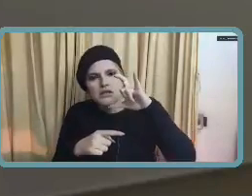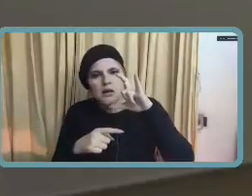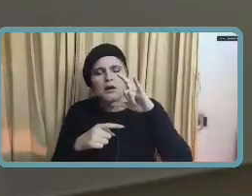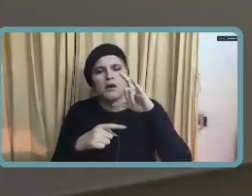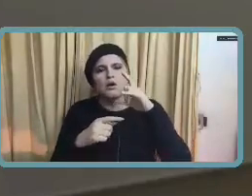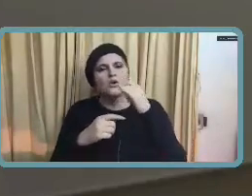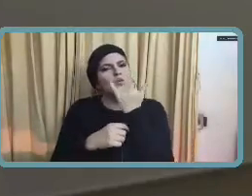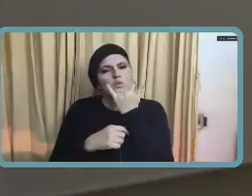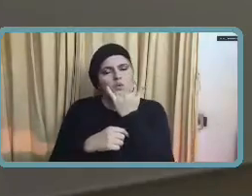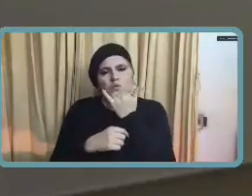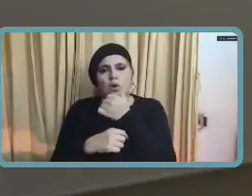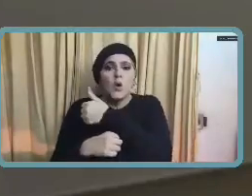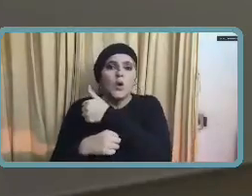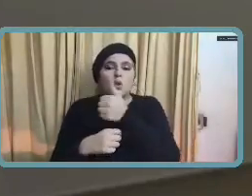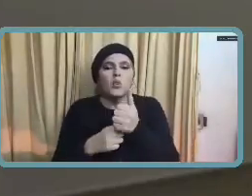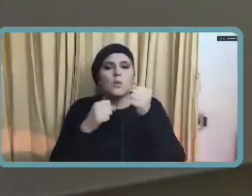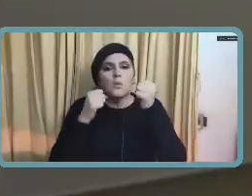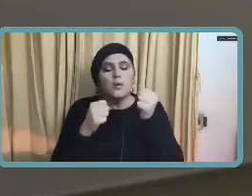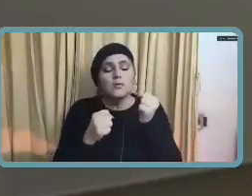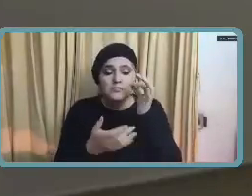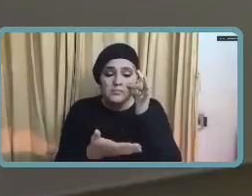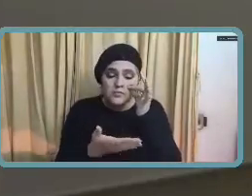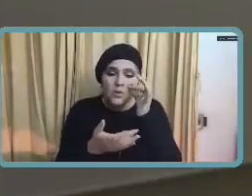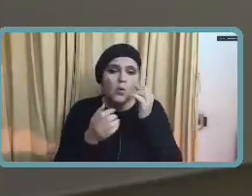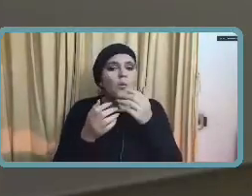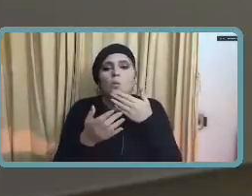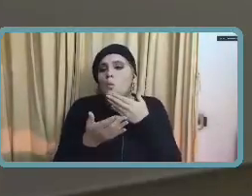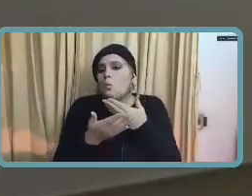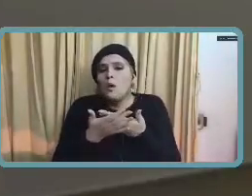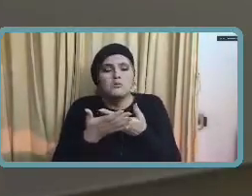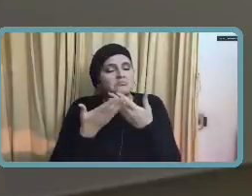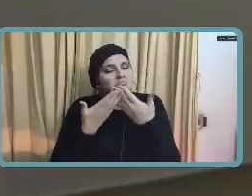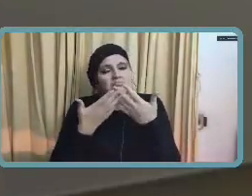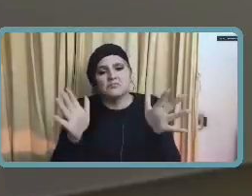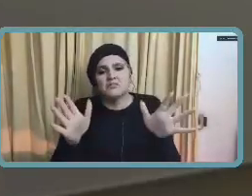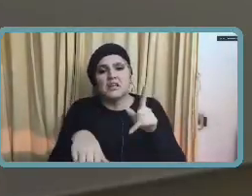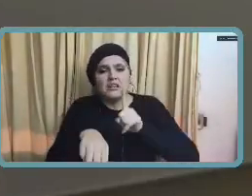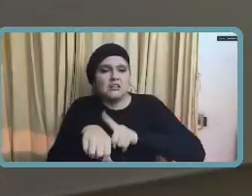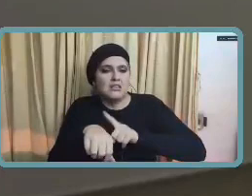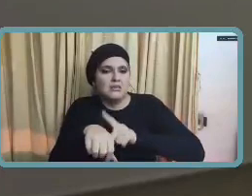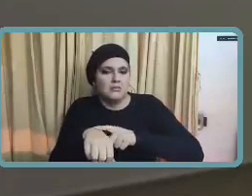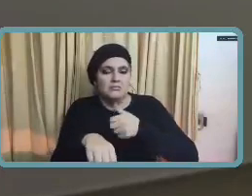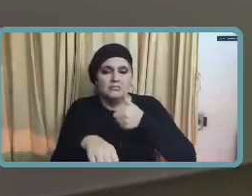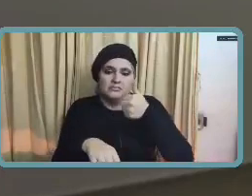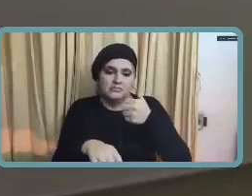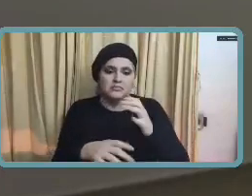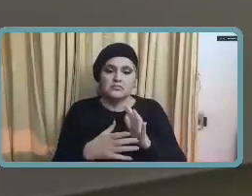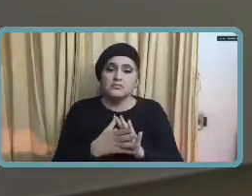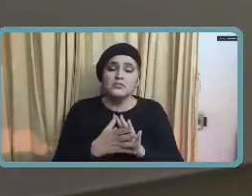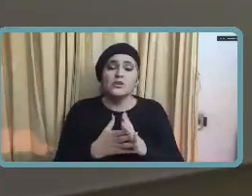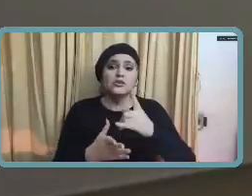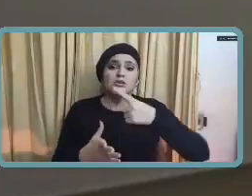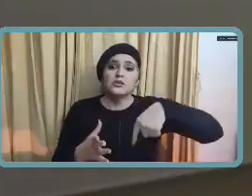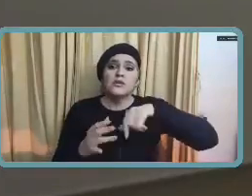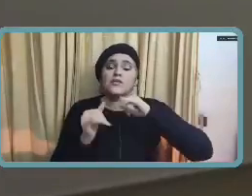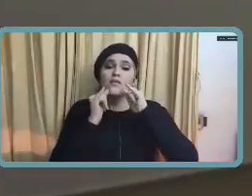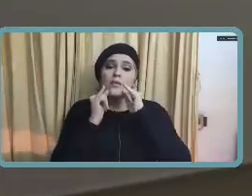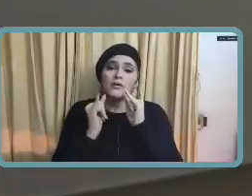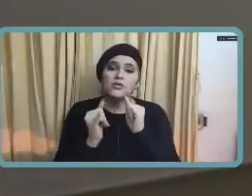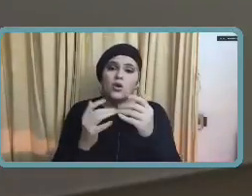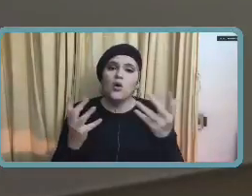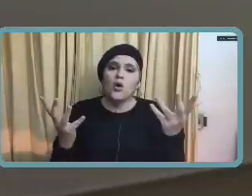momento que pueda, ¿cierto? Recuerden que finalizando todas las sesiones vamos a enviar información respecto de cómo va a ser el proceso